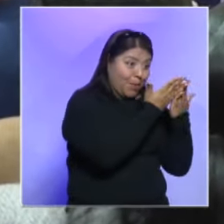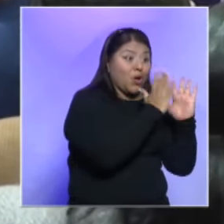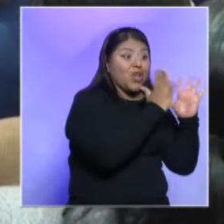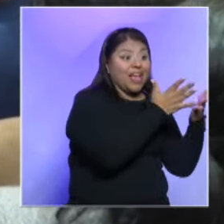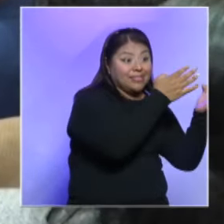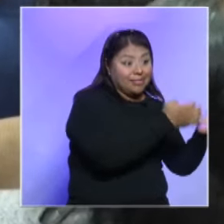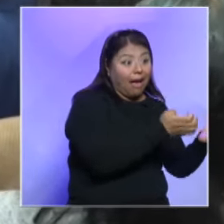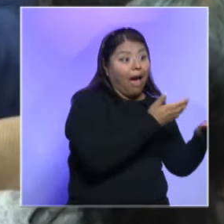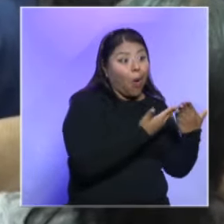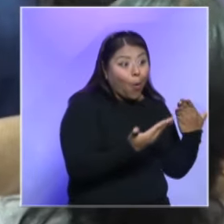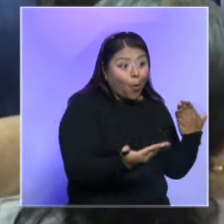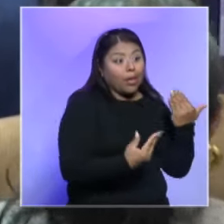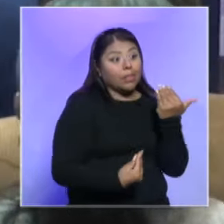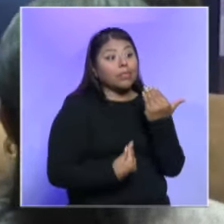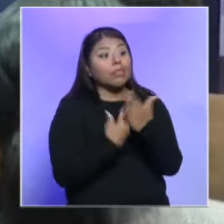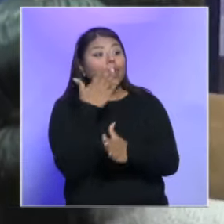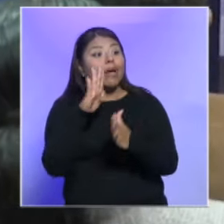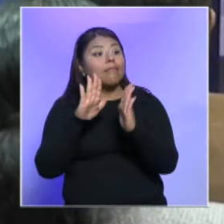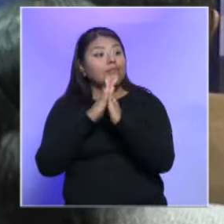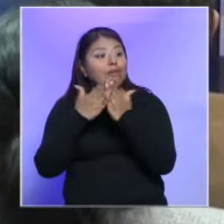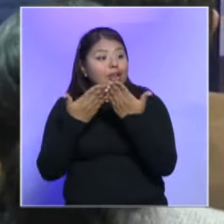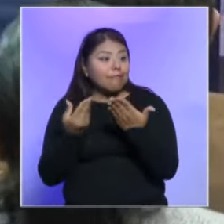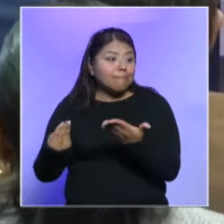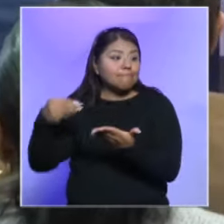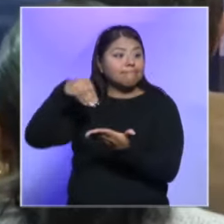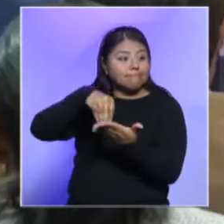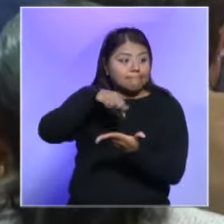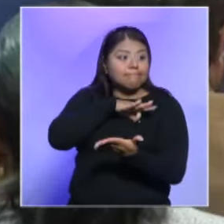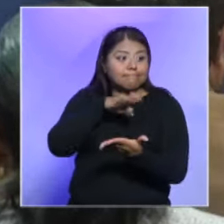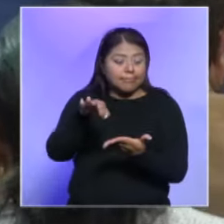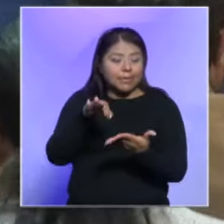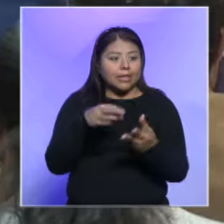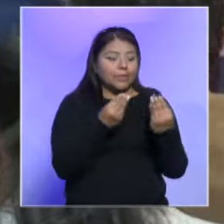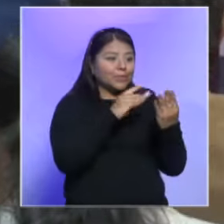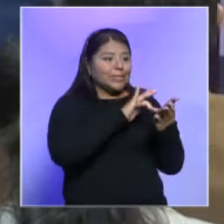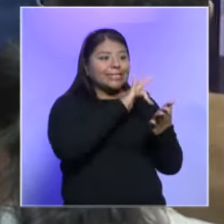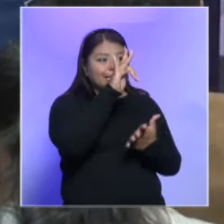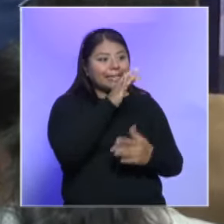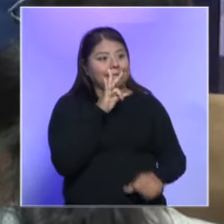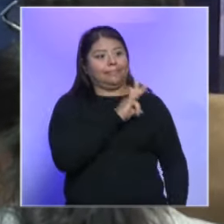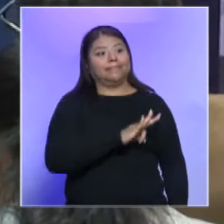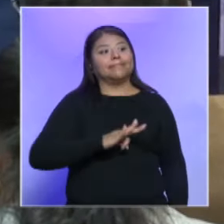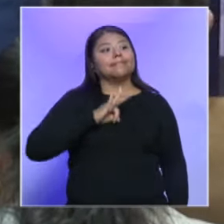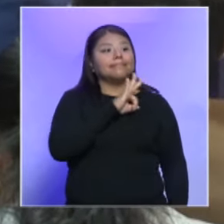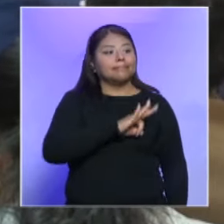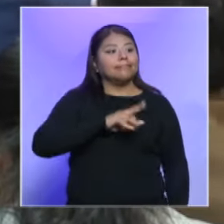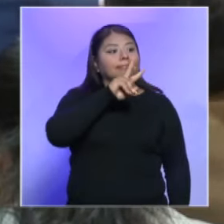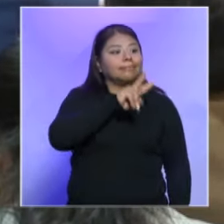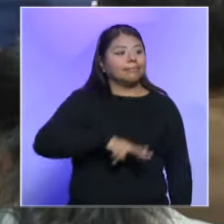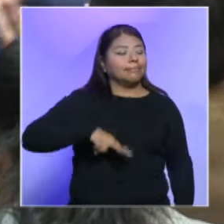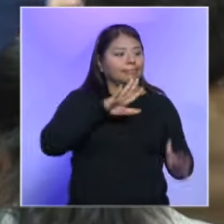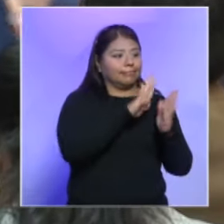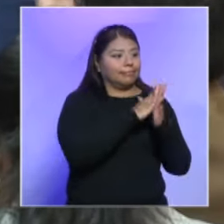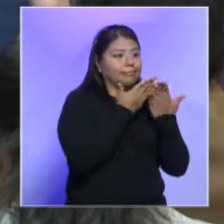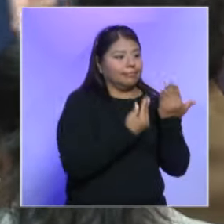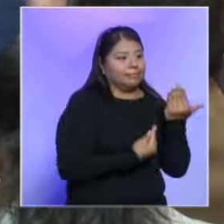estas candidaturas y este proceso extraordinario al Poder Judicial. Muchas gracias y felicidades de verdad por esta obra.